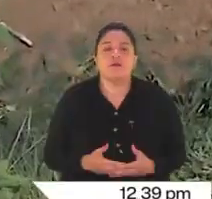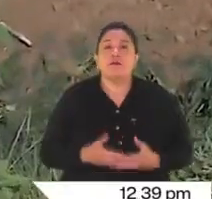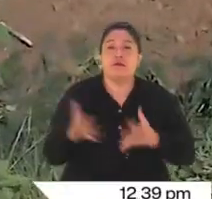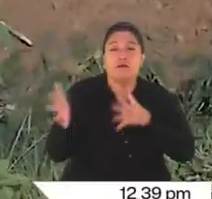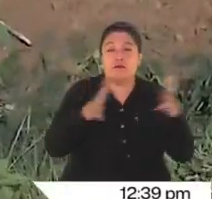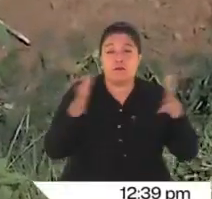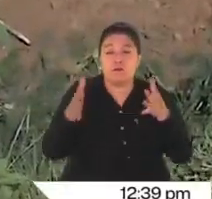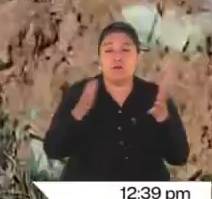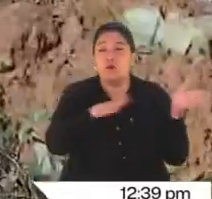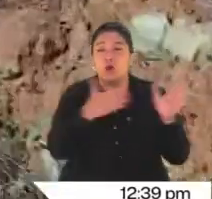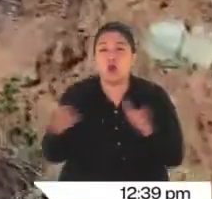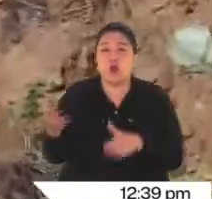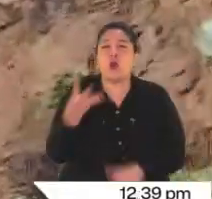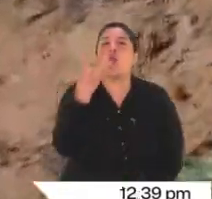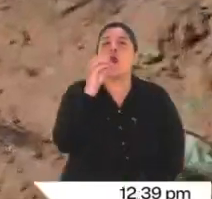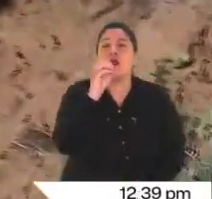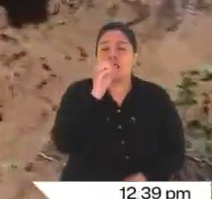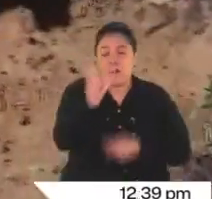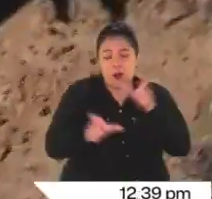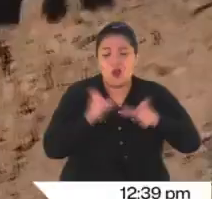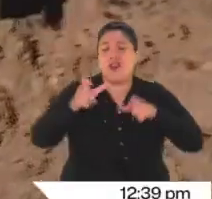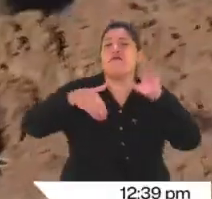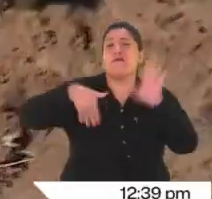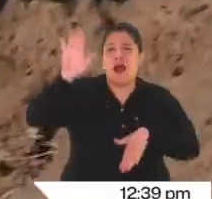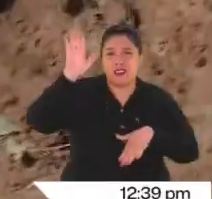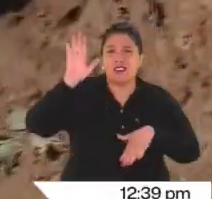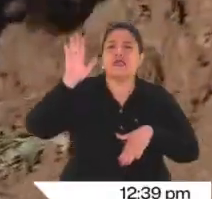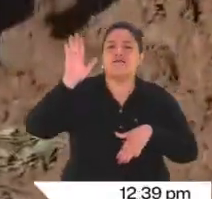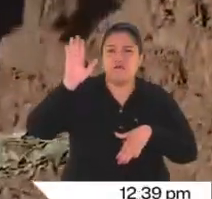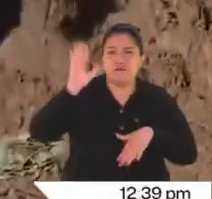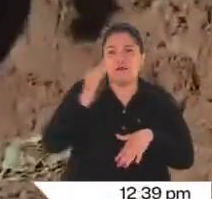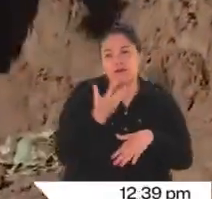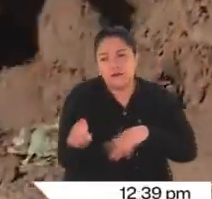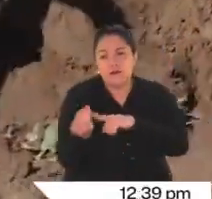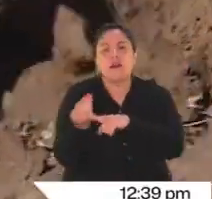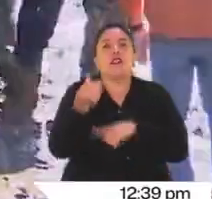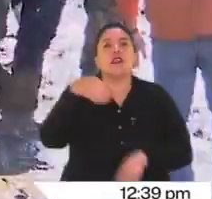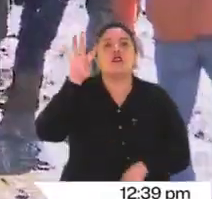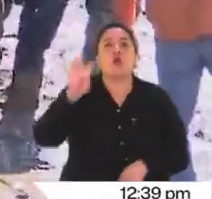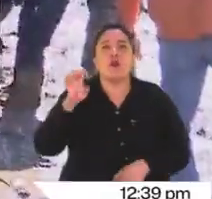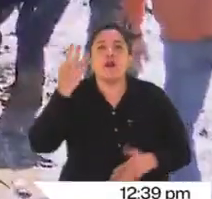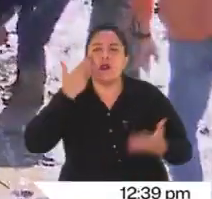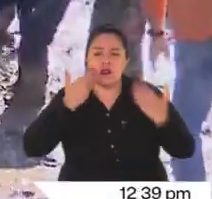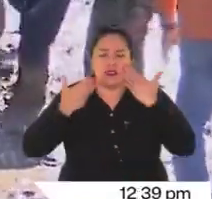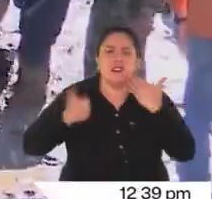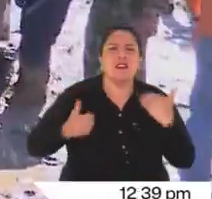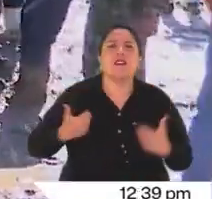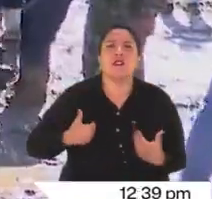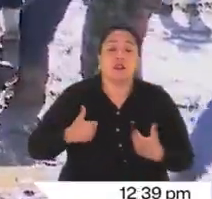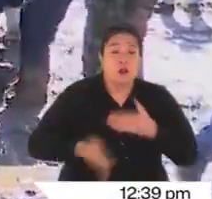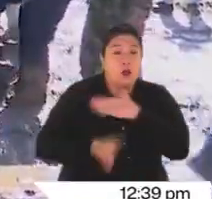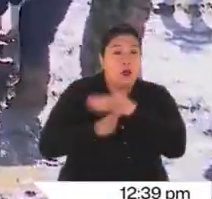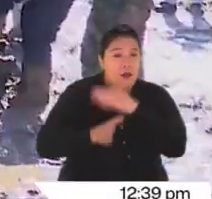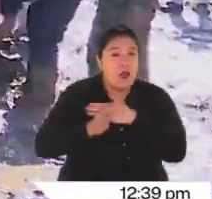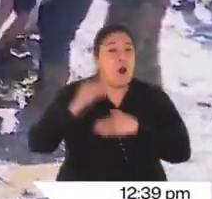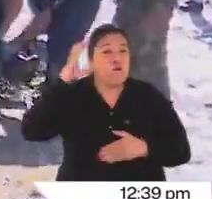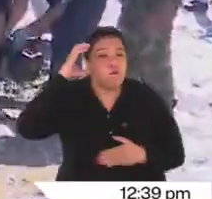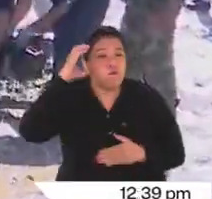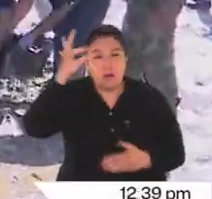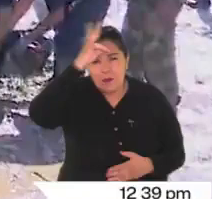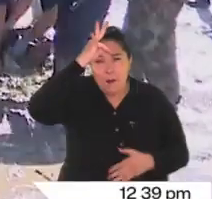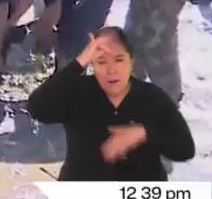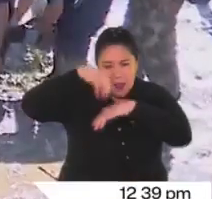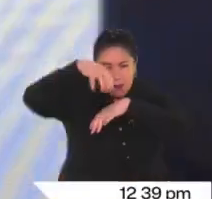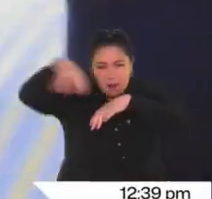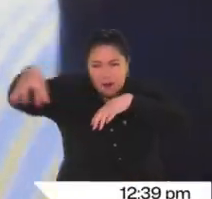supera las 40 personas, mientras que 19 heridos luchan por sobrevivir en centros asistenciales del Carmen